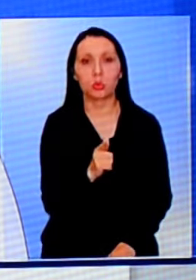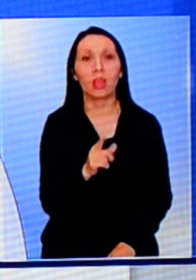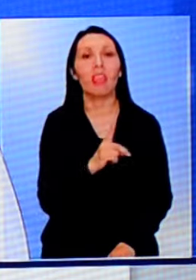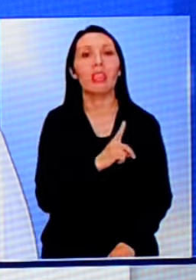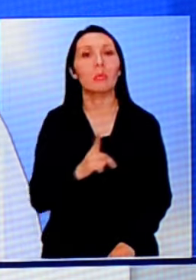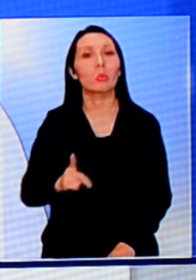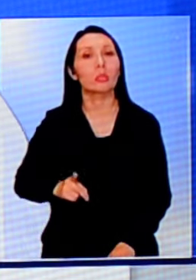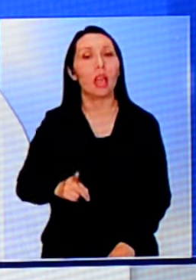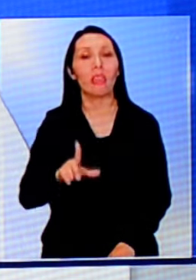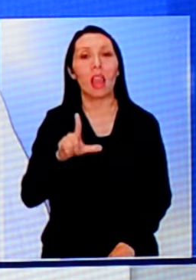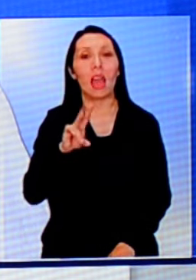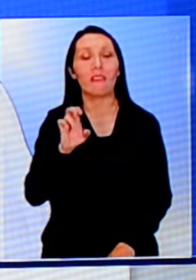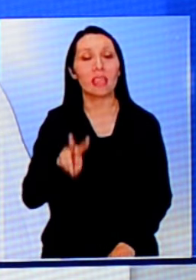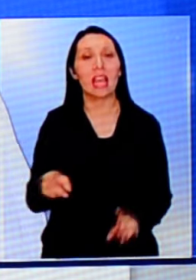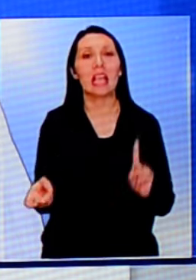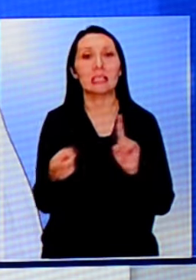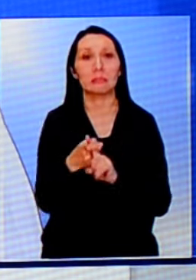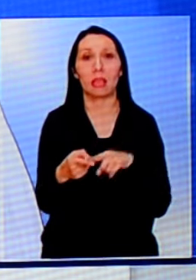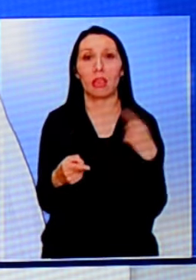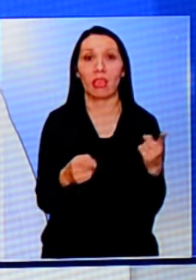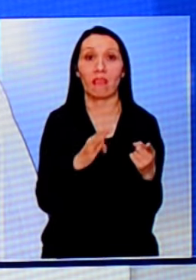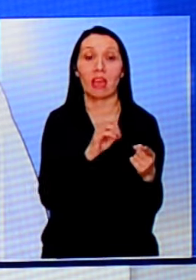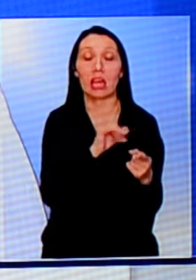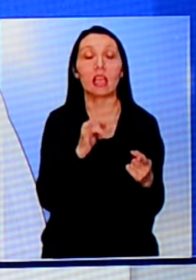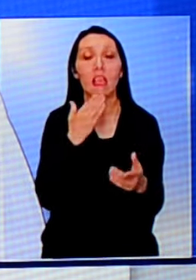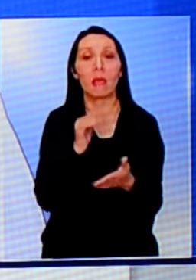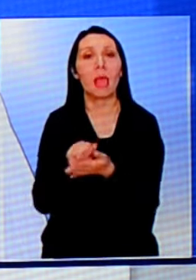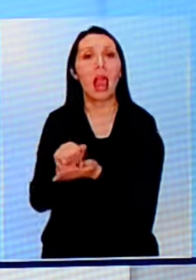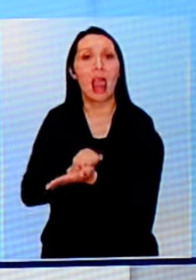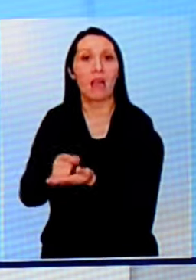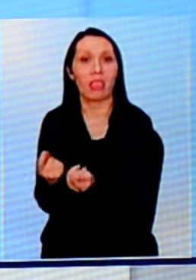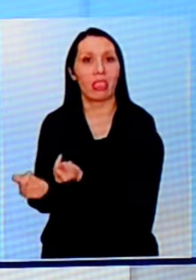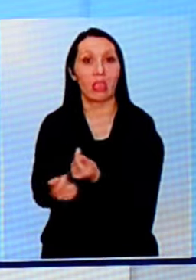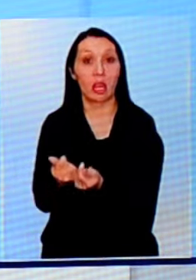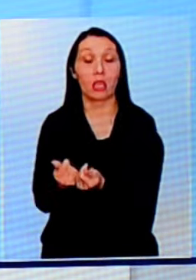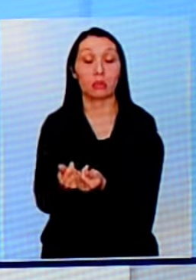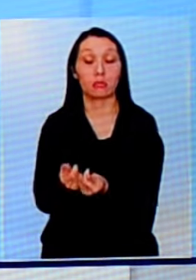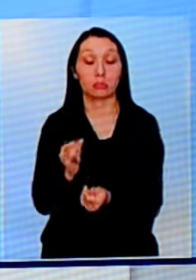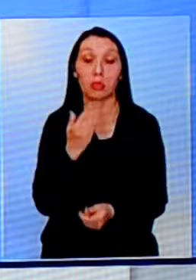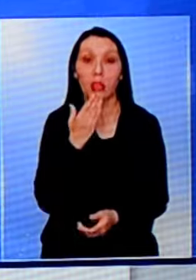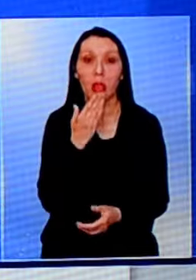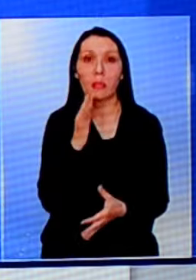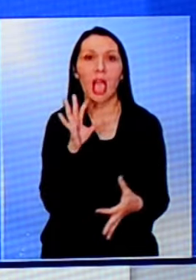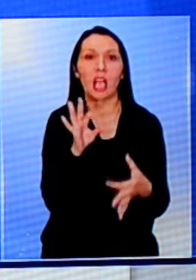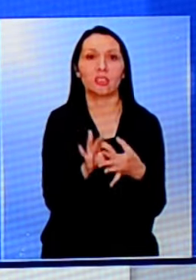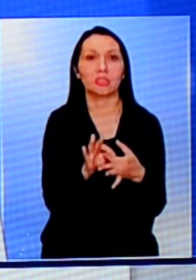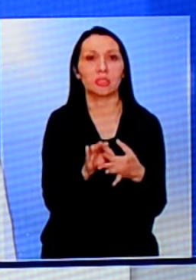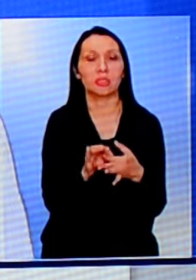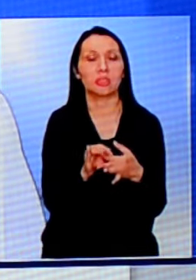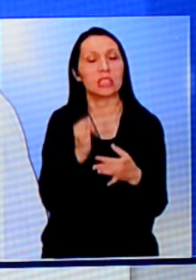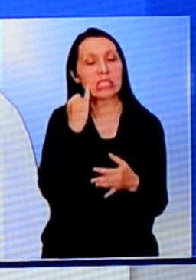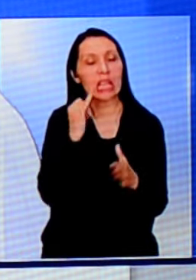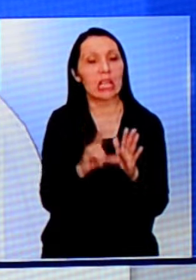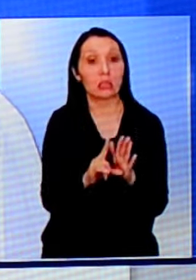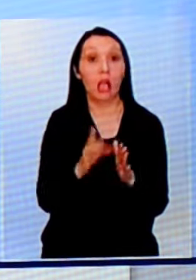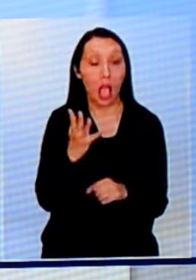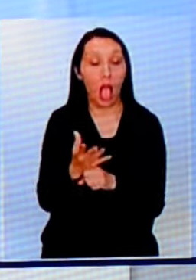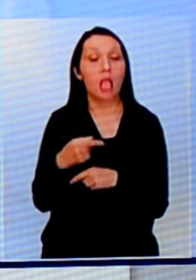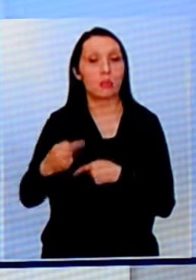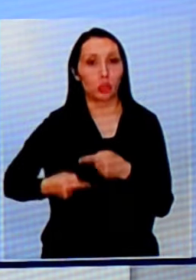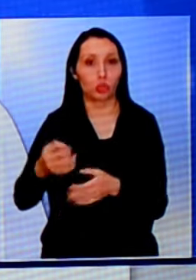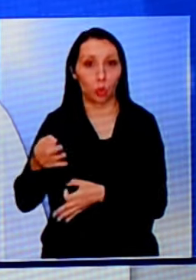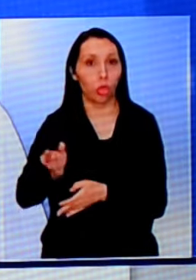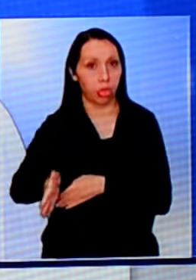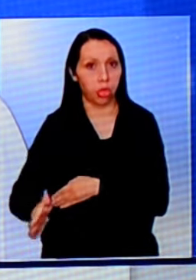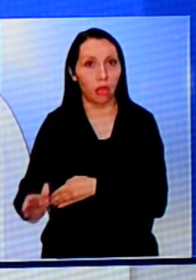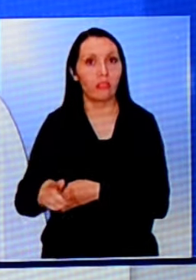Lavín, esposo de la candidata Catherine Barriga. Y lavado de dinero también. Uh-huh. Toda la... etcétera. Asociación ilícita. ¿Ah? Etcétera. Pero hay un proceso judicial. Exactamente.